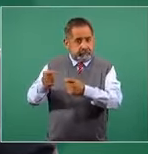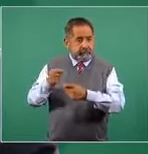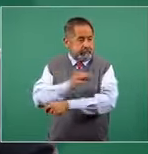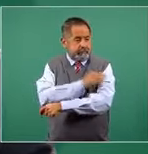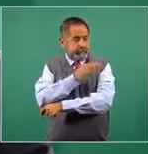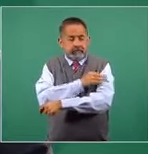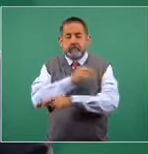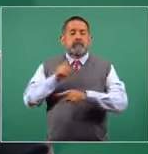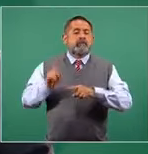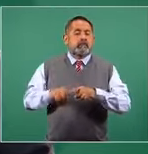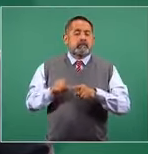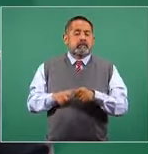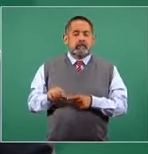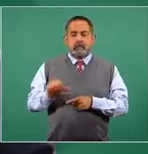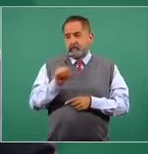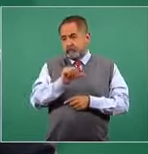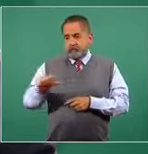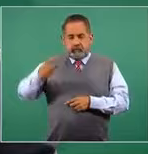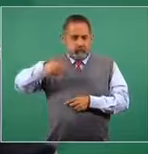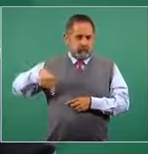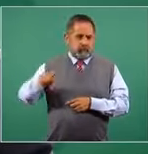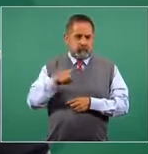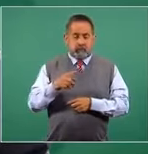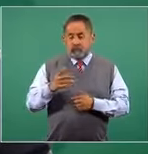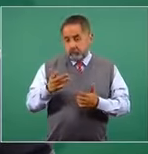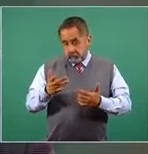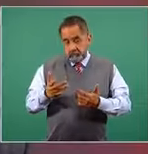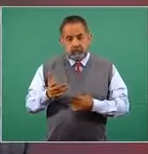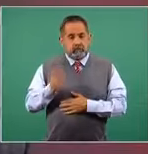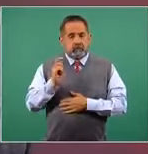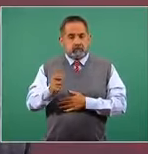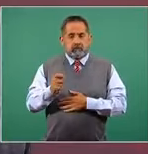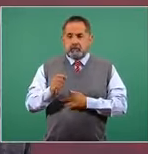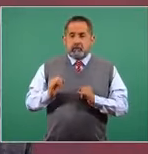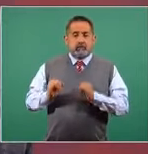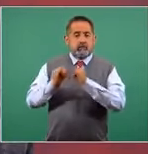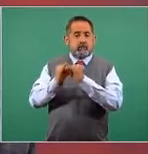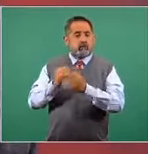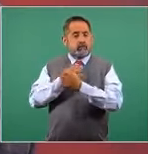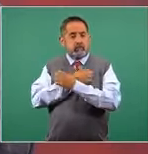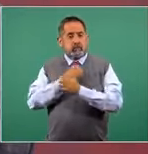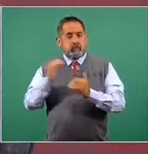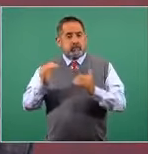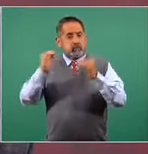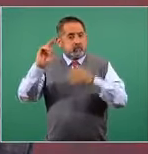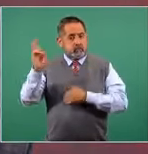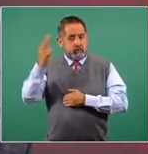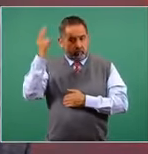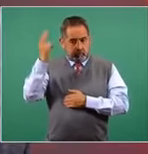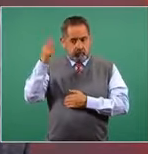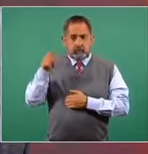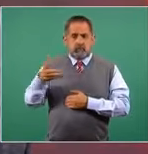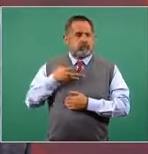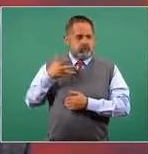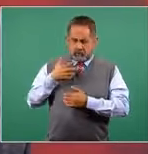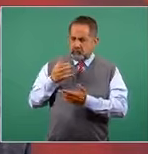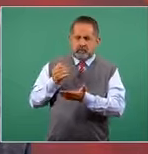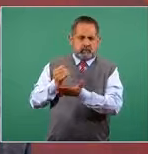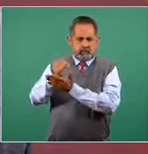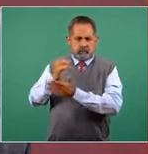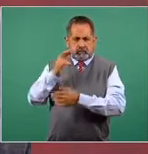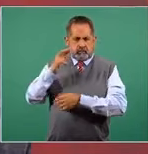personal son aquellas que o bien son instituciones de educación superior que gozan de autonomía,